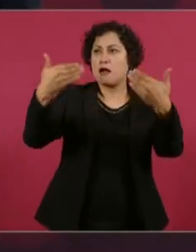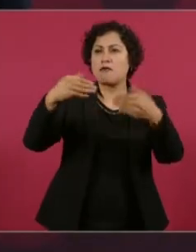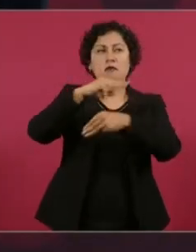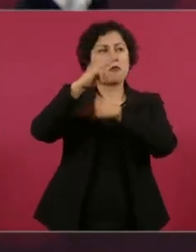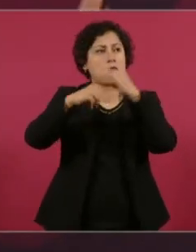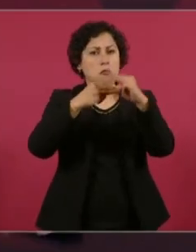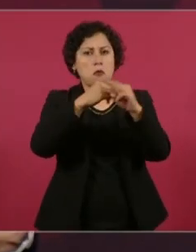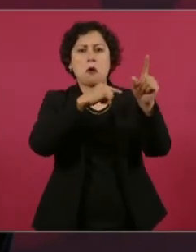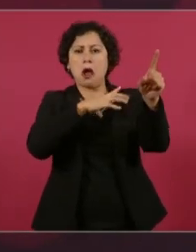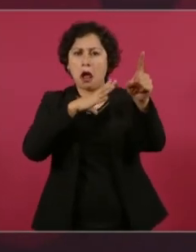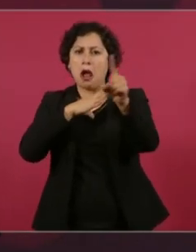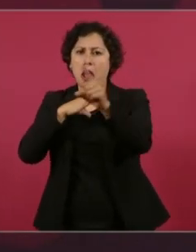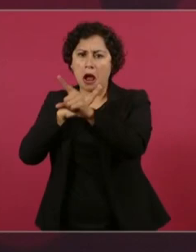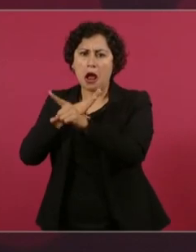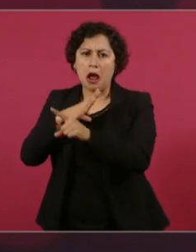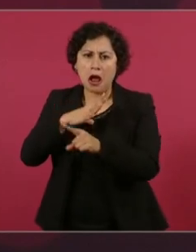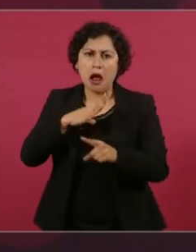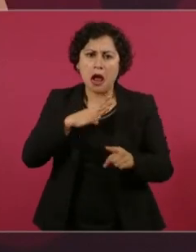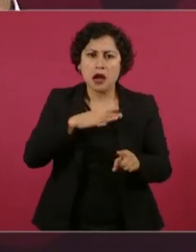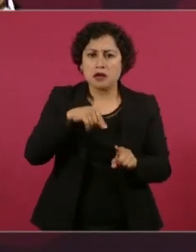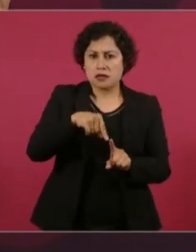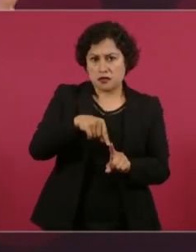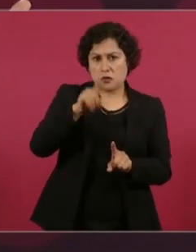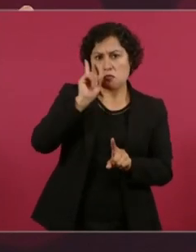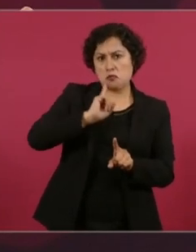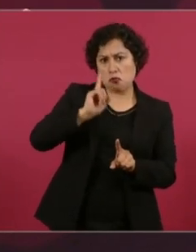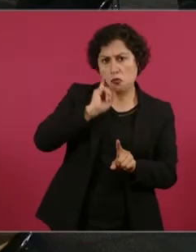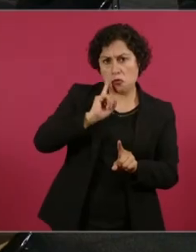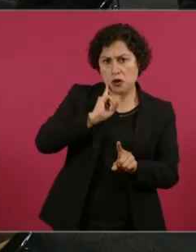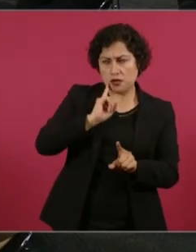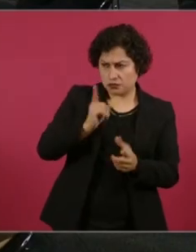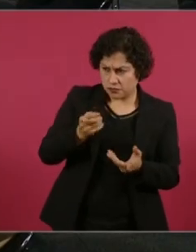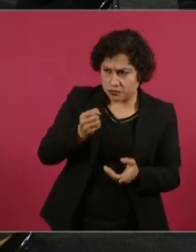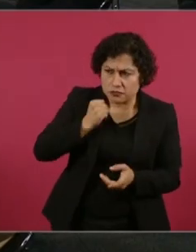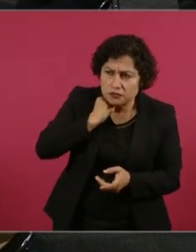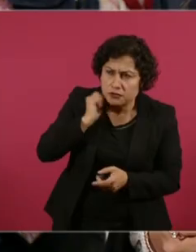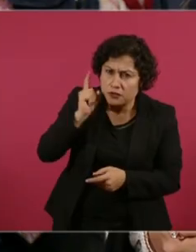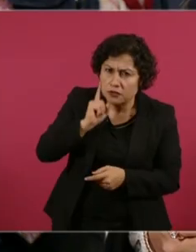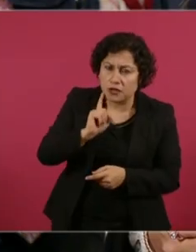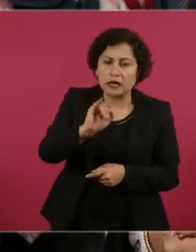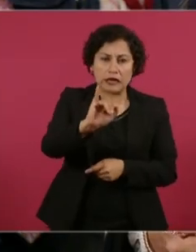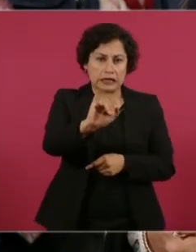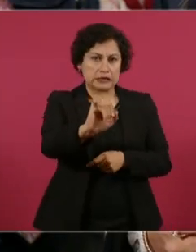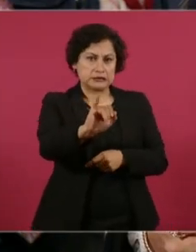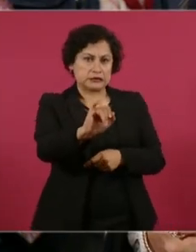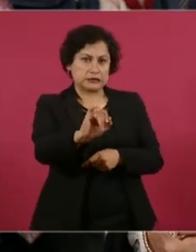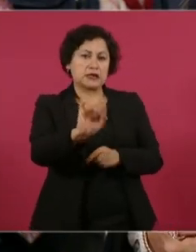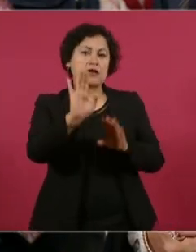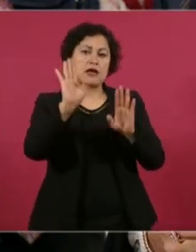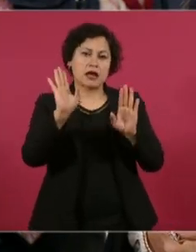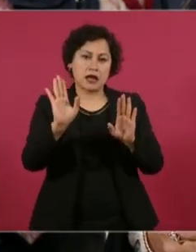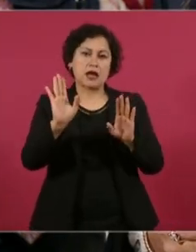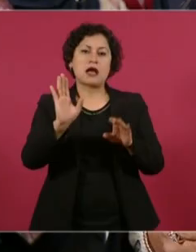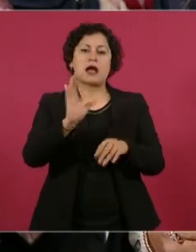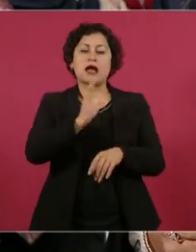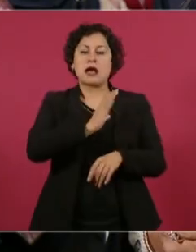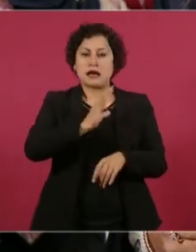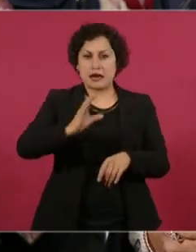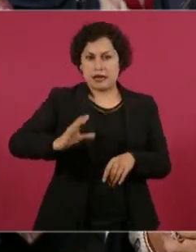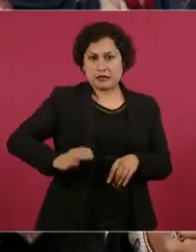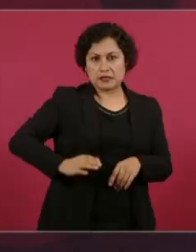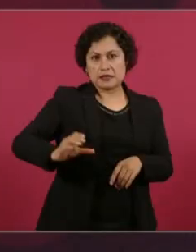Y ella tiene ese pensamiento. Te refieres a la senadora, ¿no? Así es. Bueno, y a la candidata de oposición también,